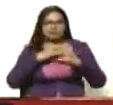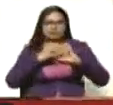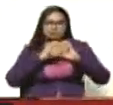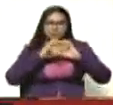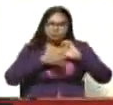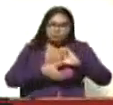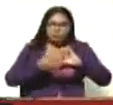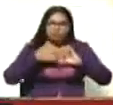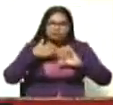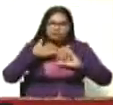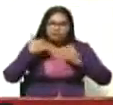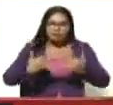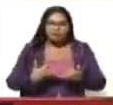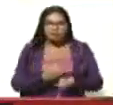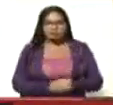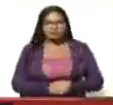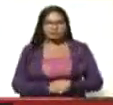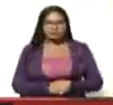shock,